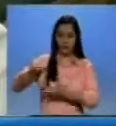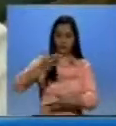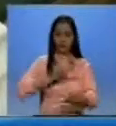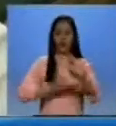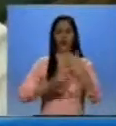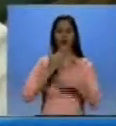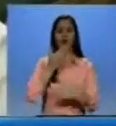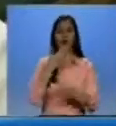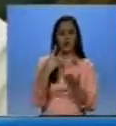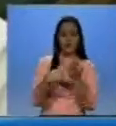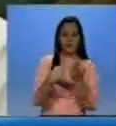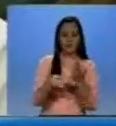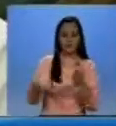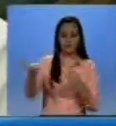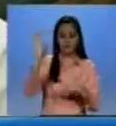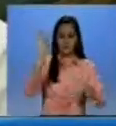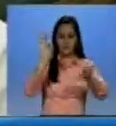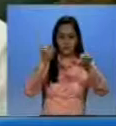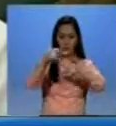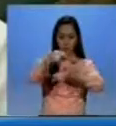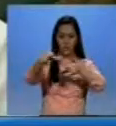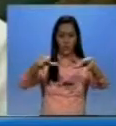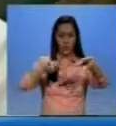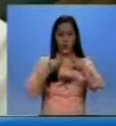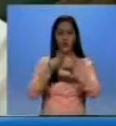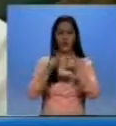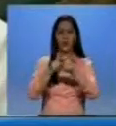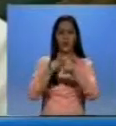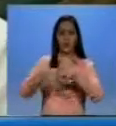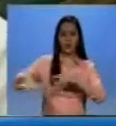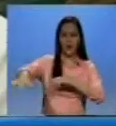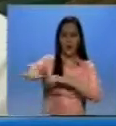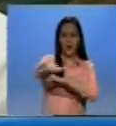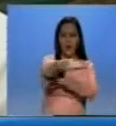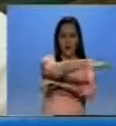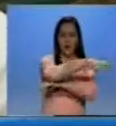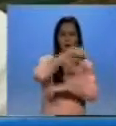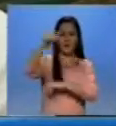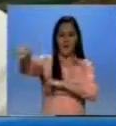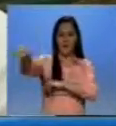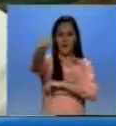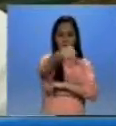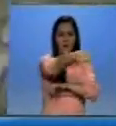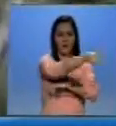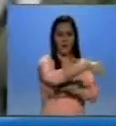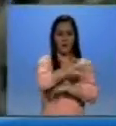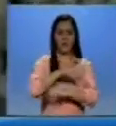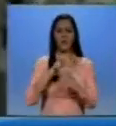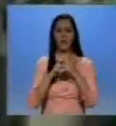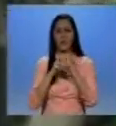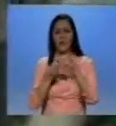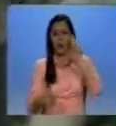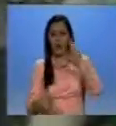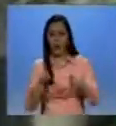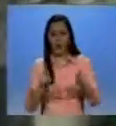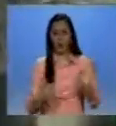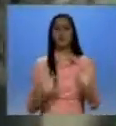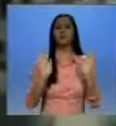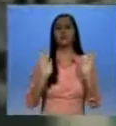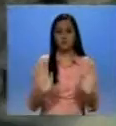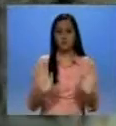detectar ciertas zonas, igual que en el continente, son más proclives a ciertas infracciones. La idea es combatir a